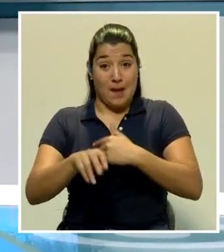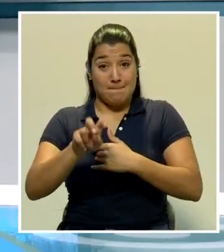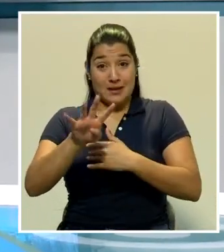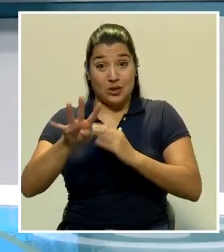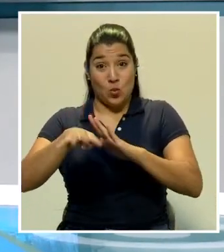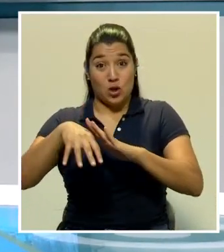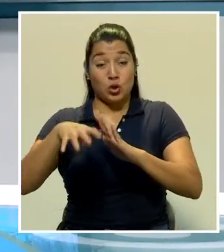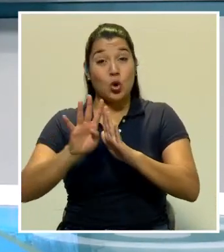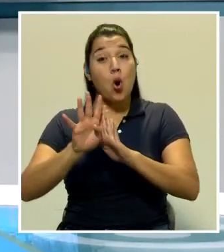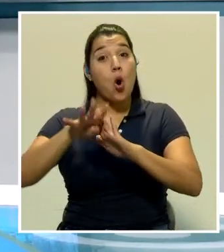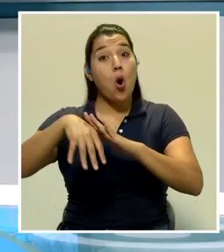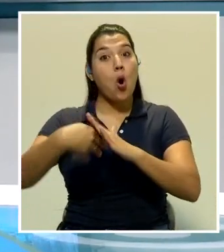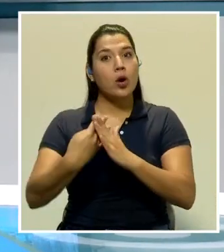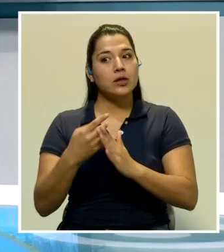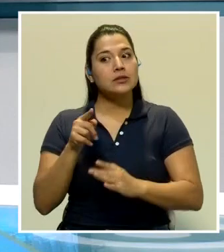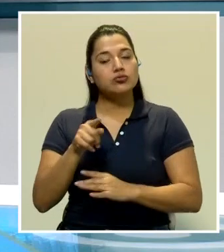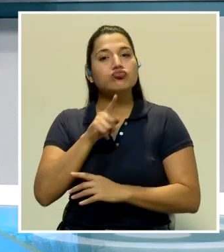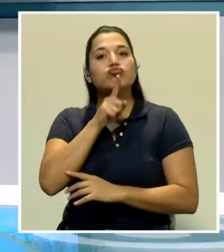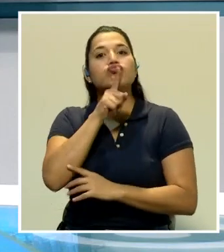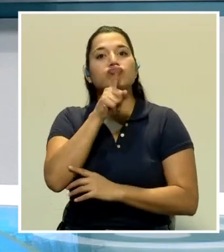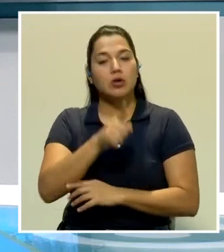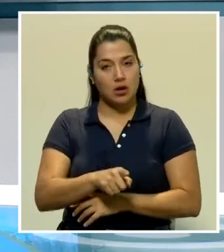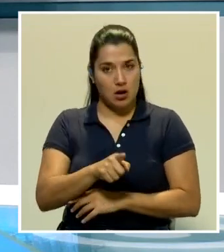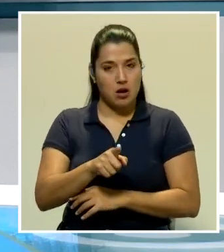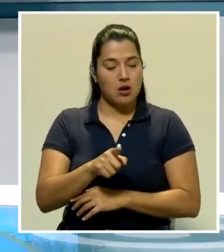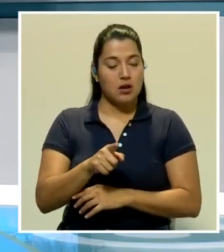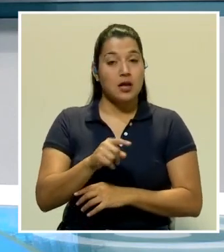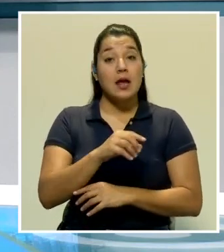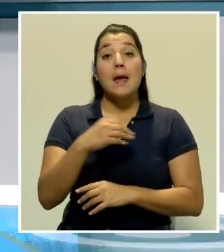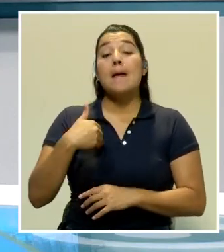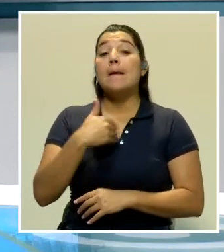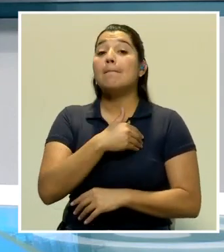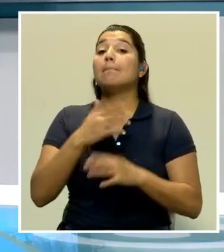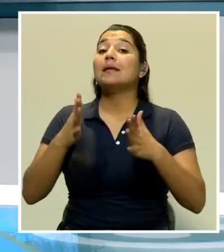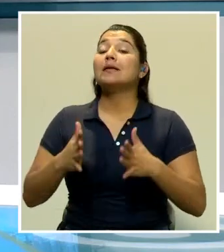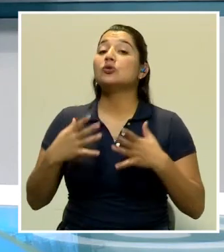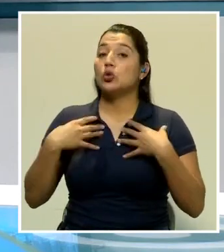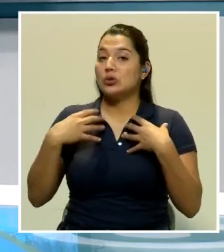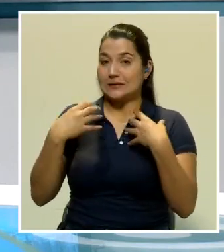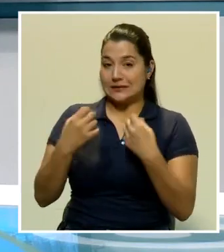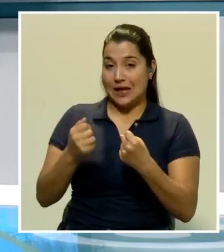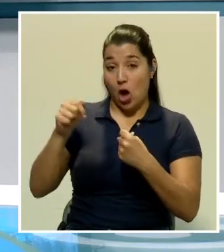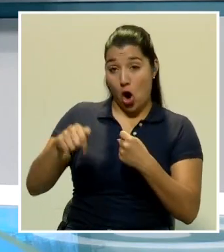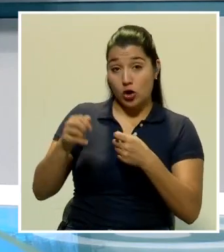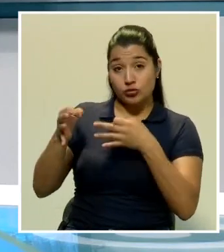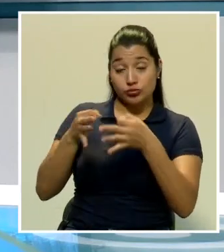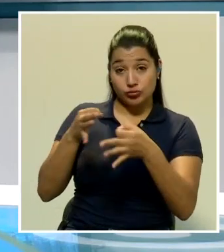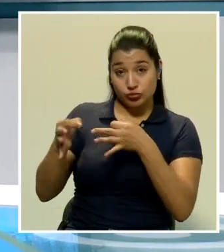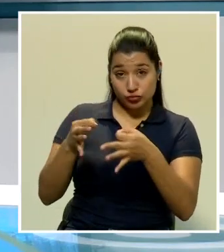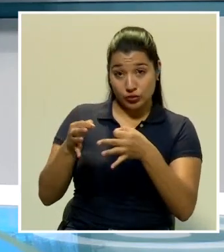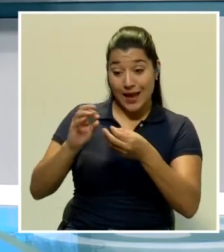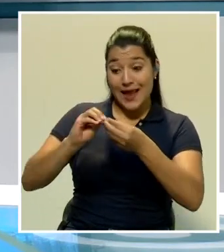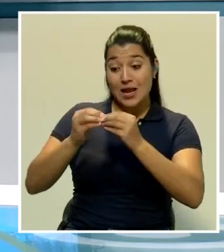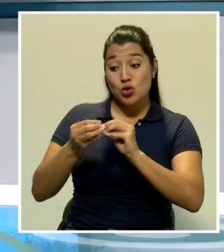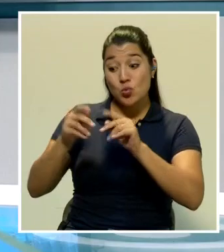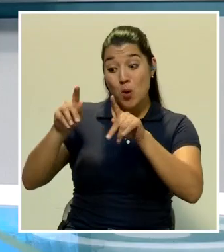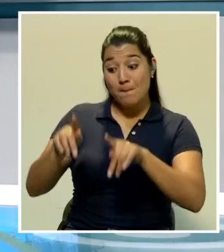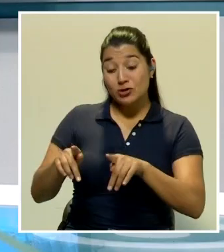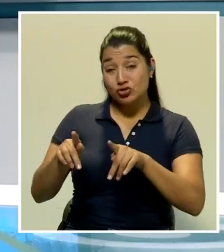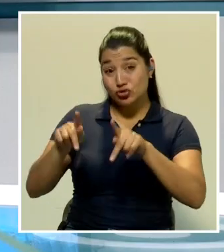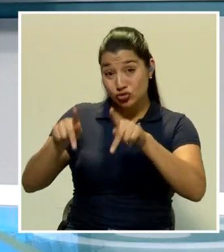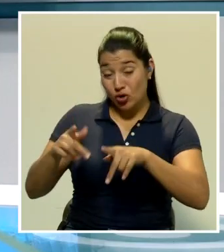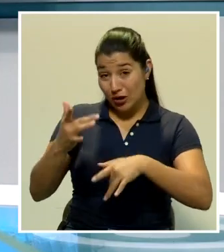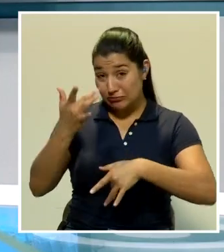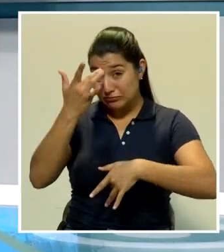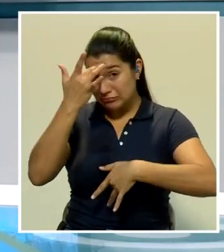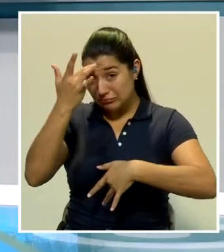una probabilidad real y concreta. El ministro de Salud detalló que la cifra de nuevos contagios se